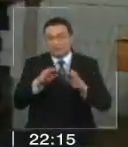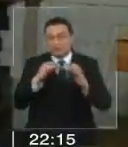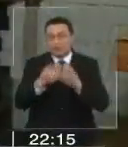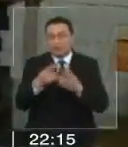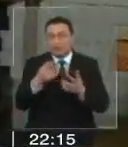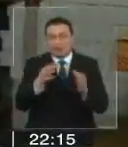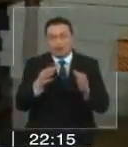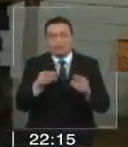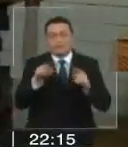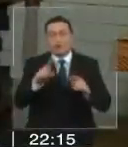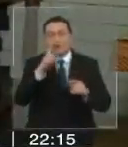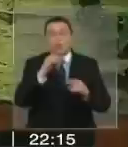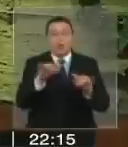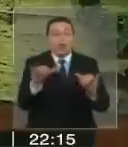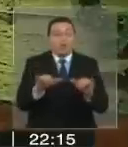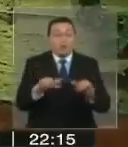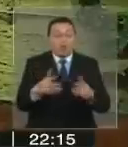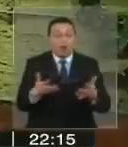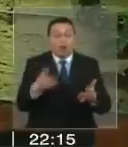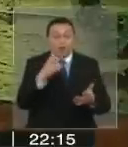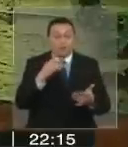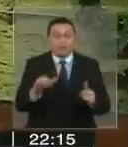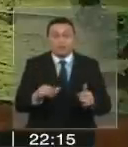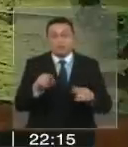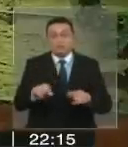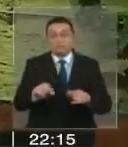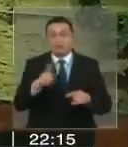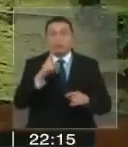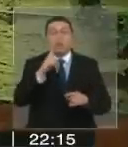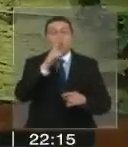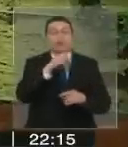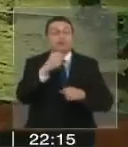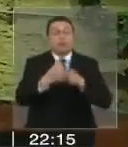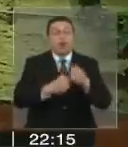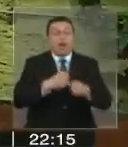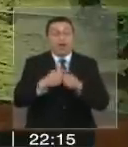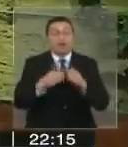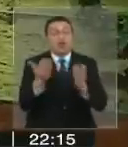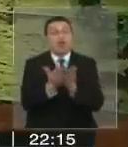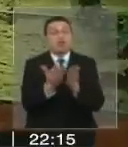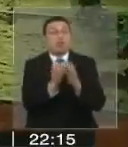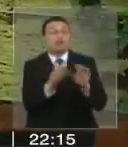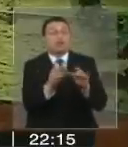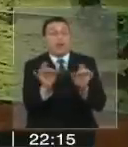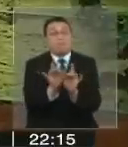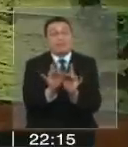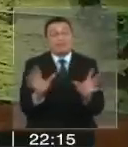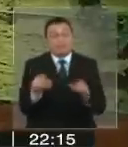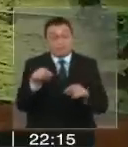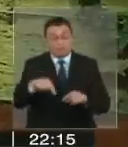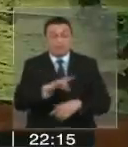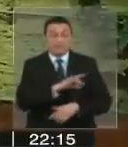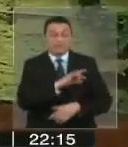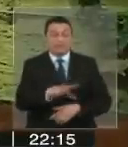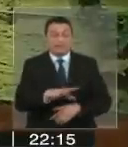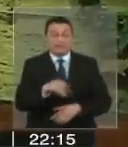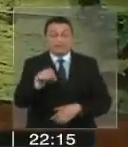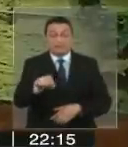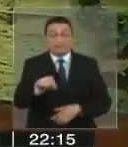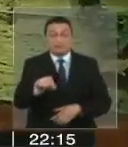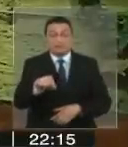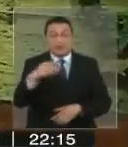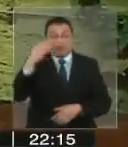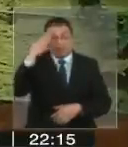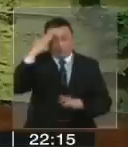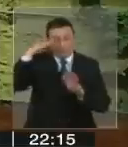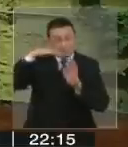todo. Es como que es una guagua para siempre. Hoy día está yendo en su último año de educación especial, porque aquí en Chile los niños con